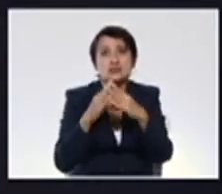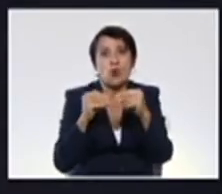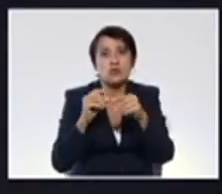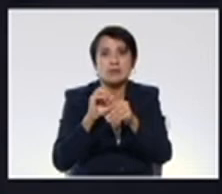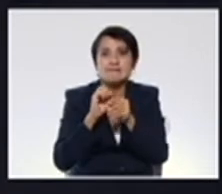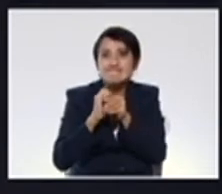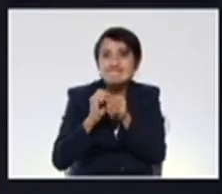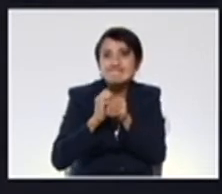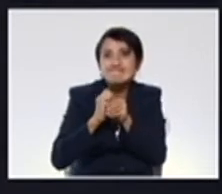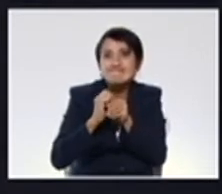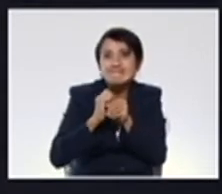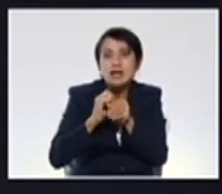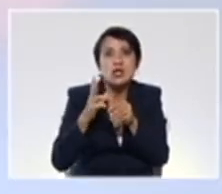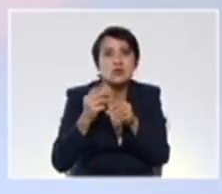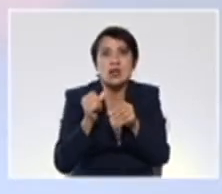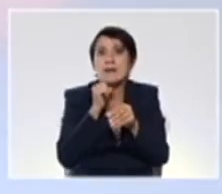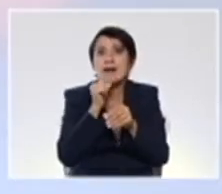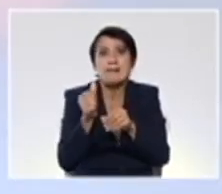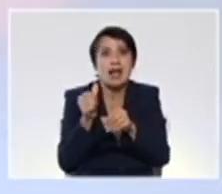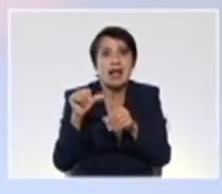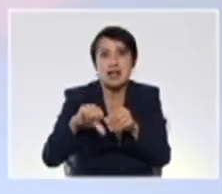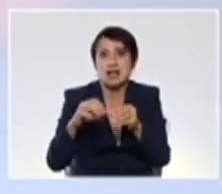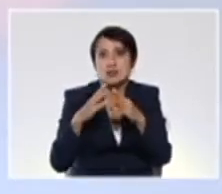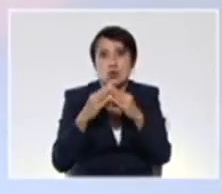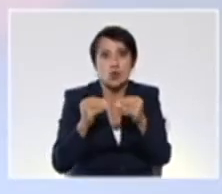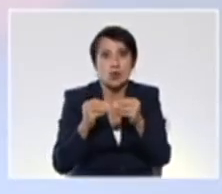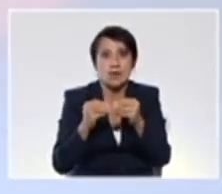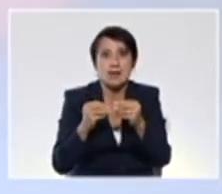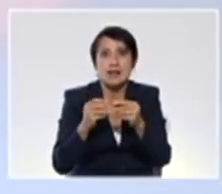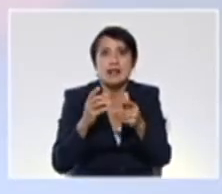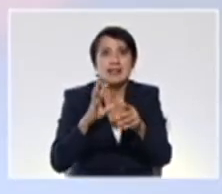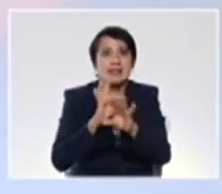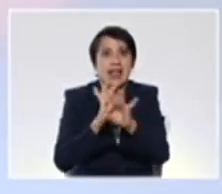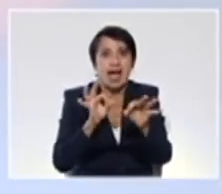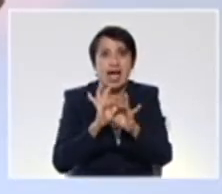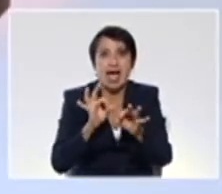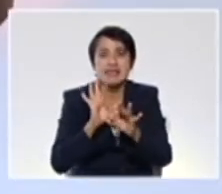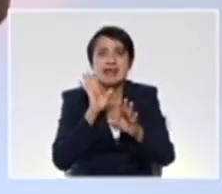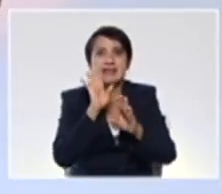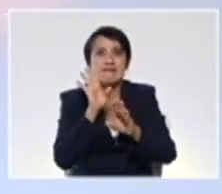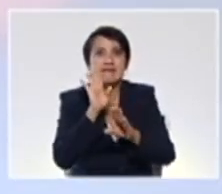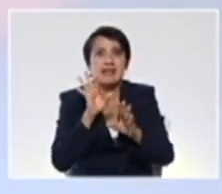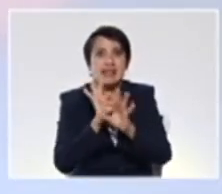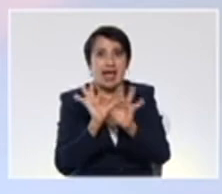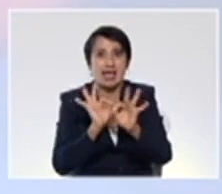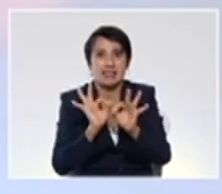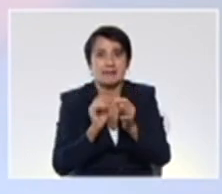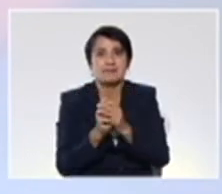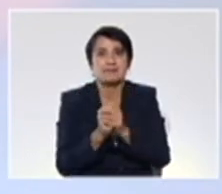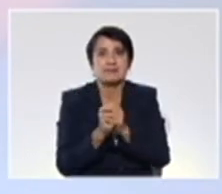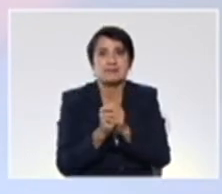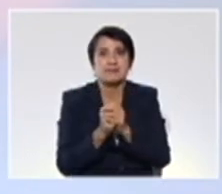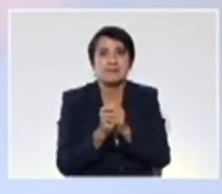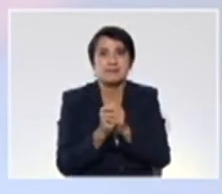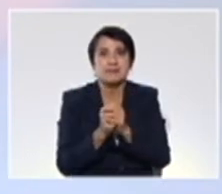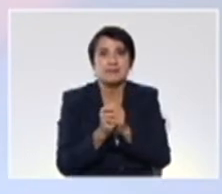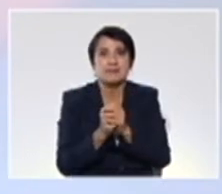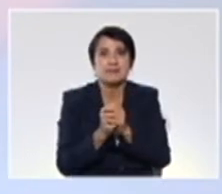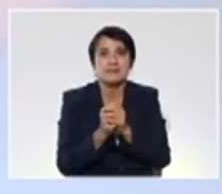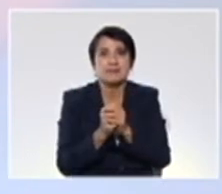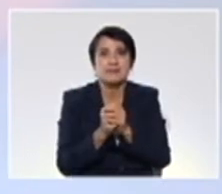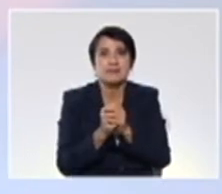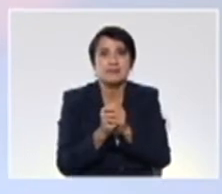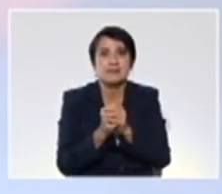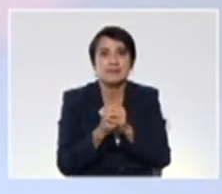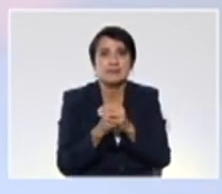tiempo la va a limar y no la va a dañar, no la va a oxidar ni va a exponer ninguno de sus materiales. Entonces, lo voy a hacer rápidamente para que ustedes